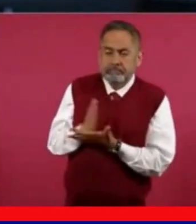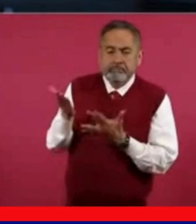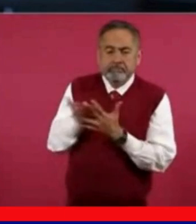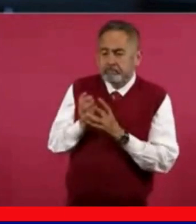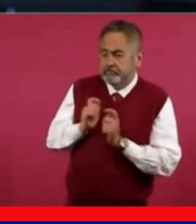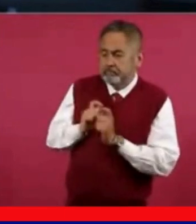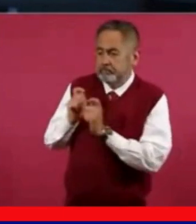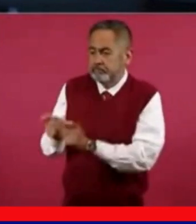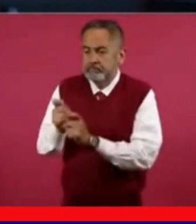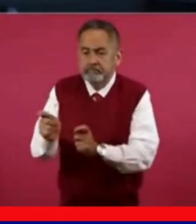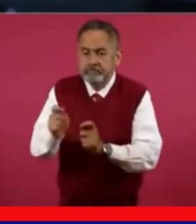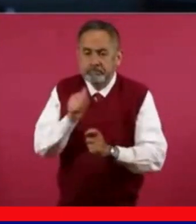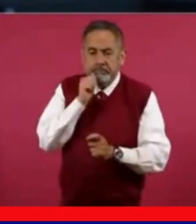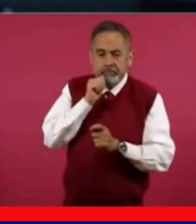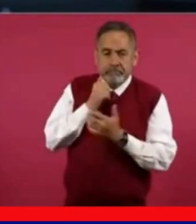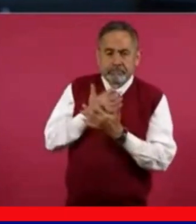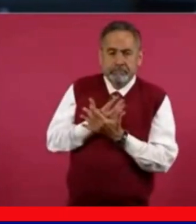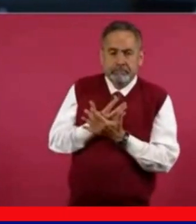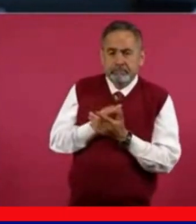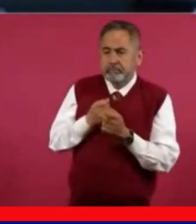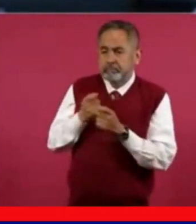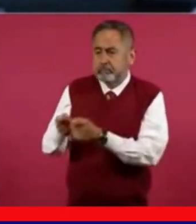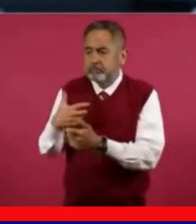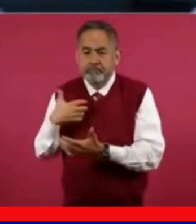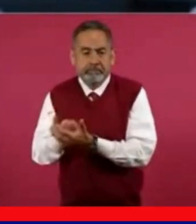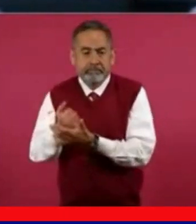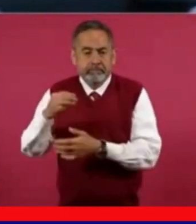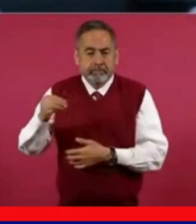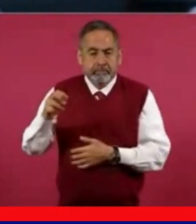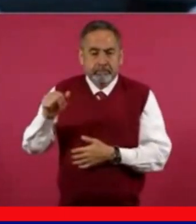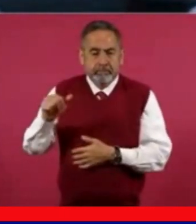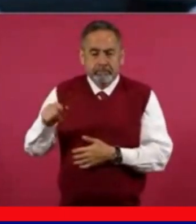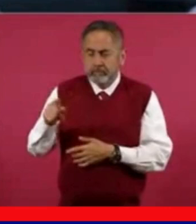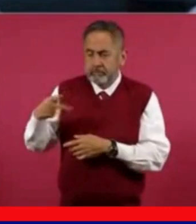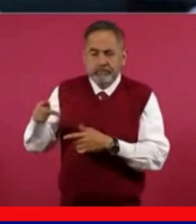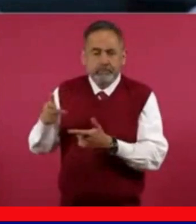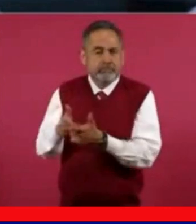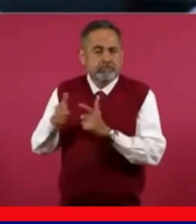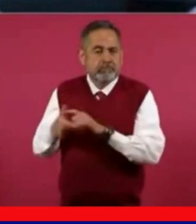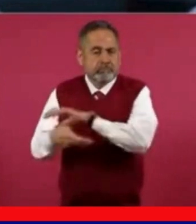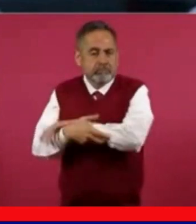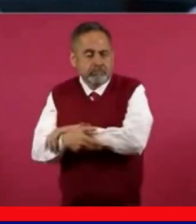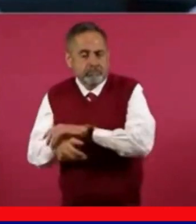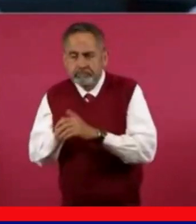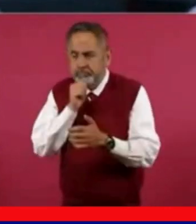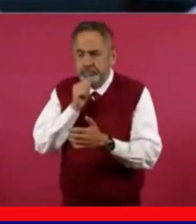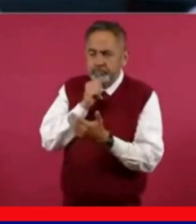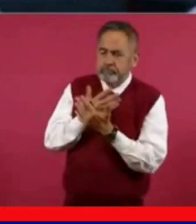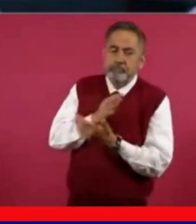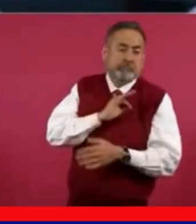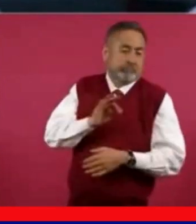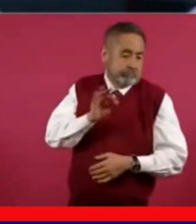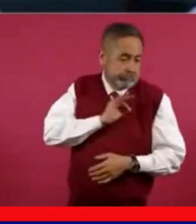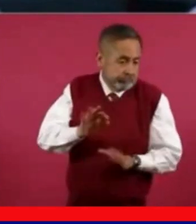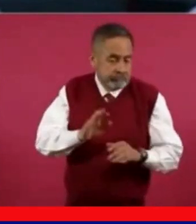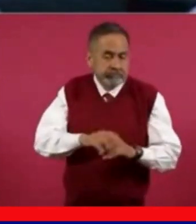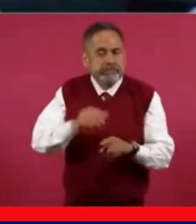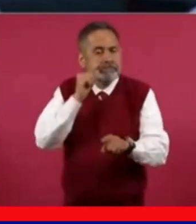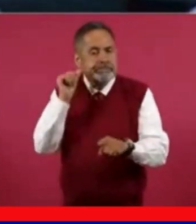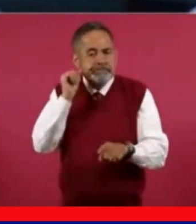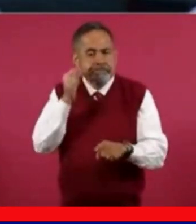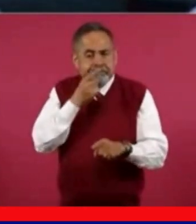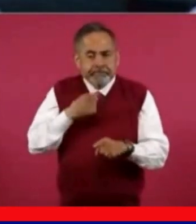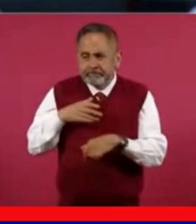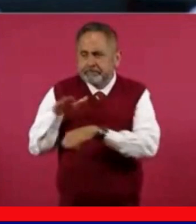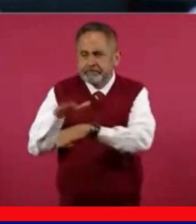sectores a que respondan si están de acuerdo o no con que se Viole la constitución aunque aún no han dado respuesta el presidente